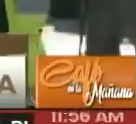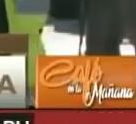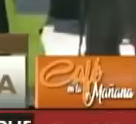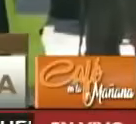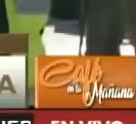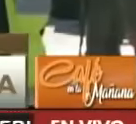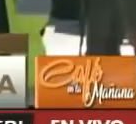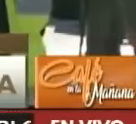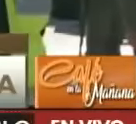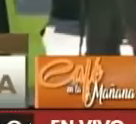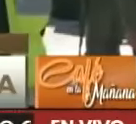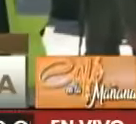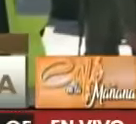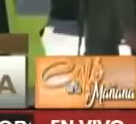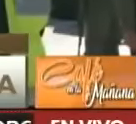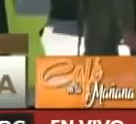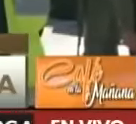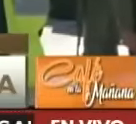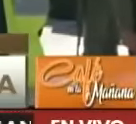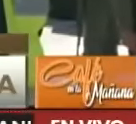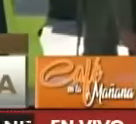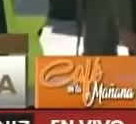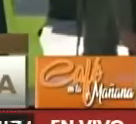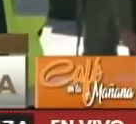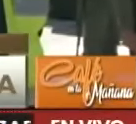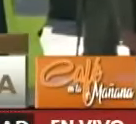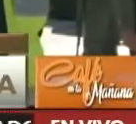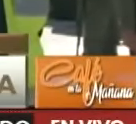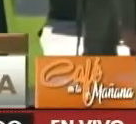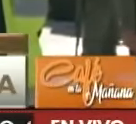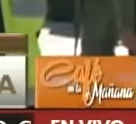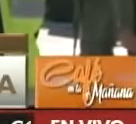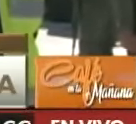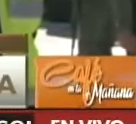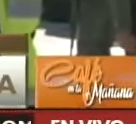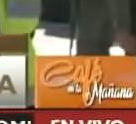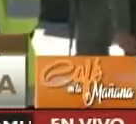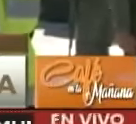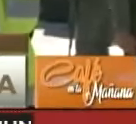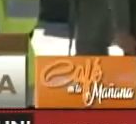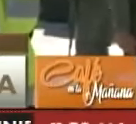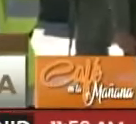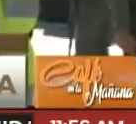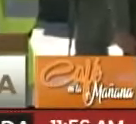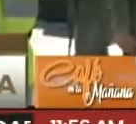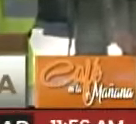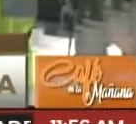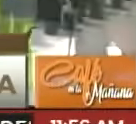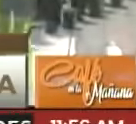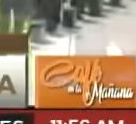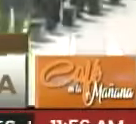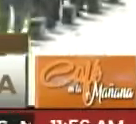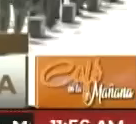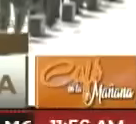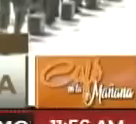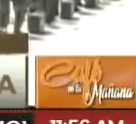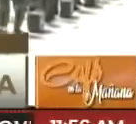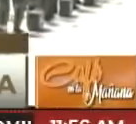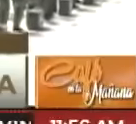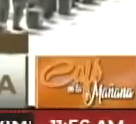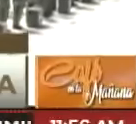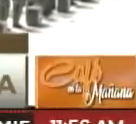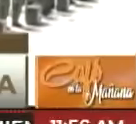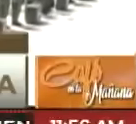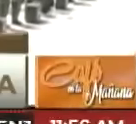de identidad laminada, aunque esté vencida. Hizo un llamado a toda la población venezolana a participar en este referéndum consultivo el próximo 3 de diciembre. Y de